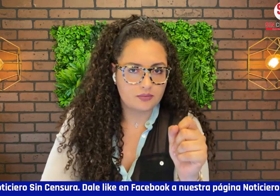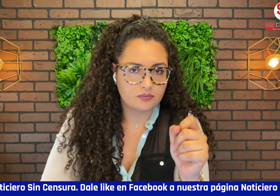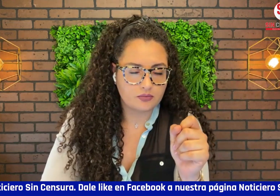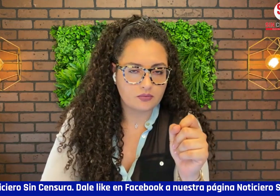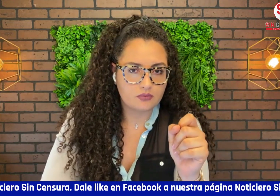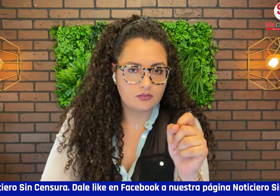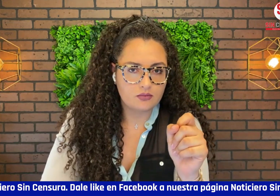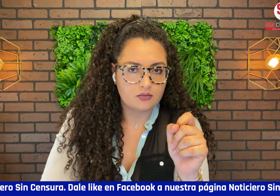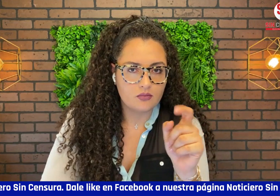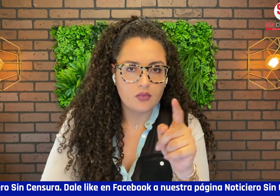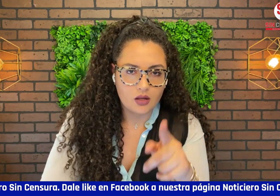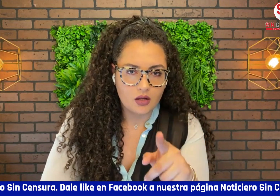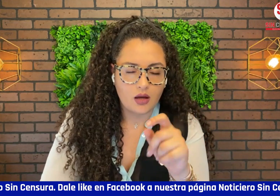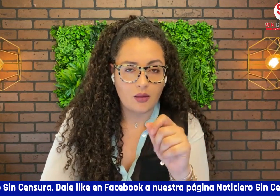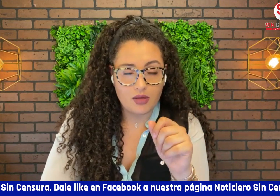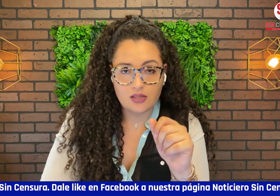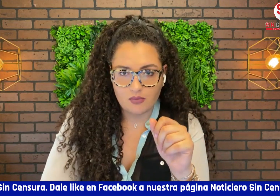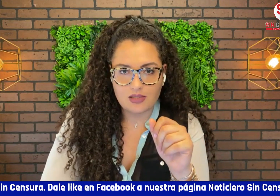ver?